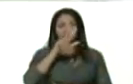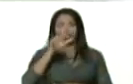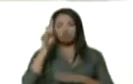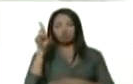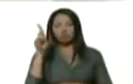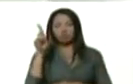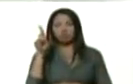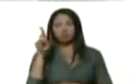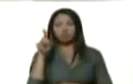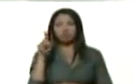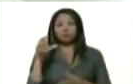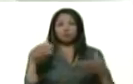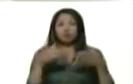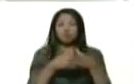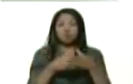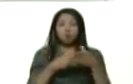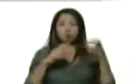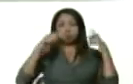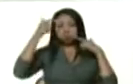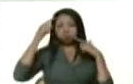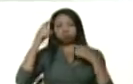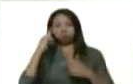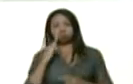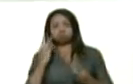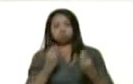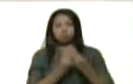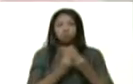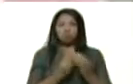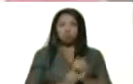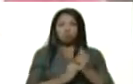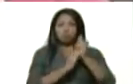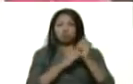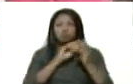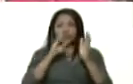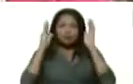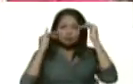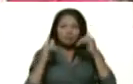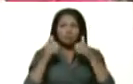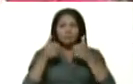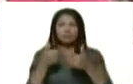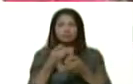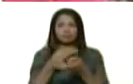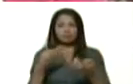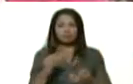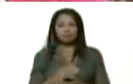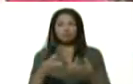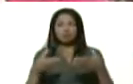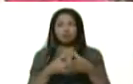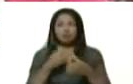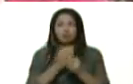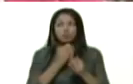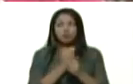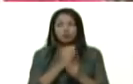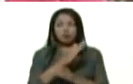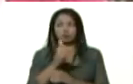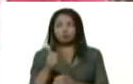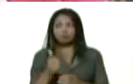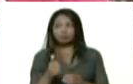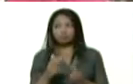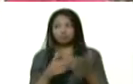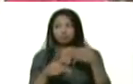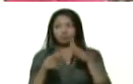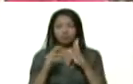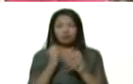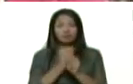14.381 VC que atendemos con su jefe o jefa, con su patrulla, en una patrulla, su equipo. Cada estructura tiene su equipo de